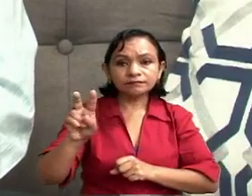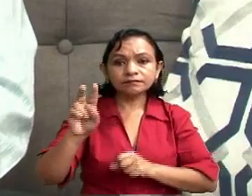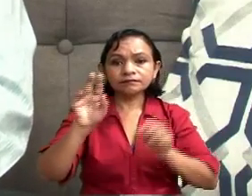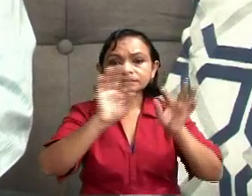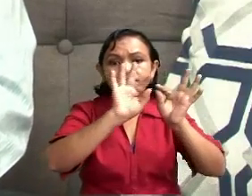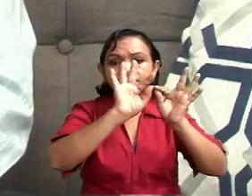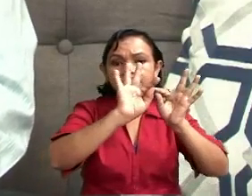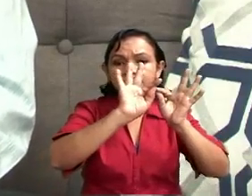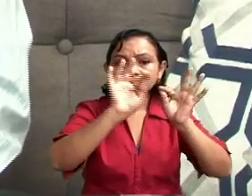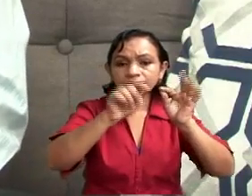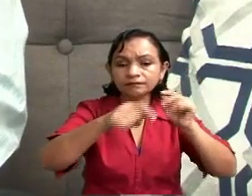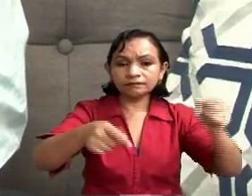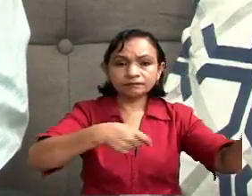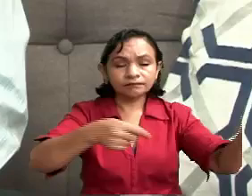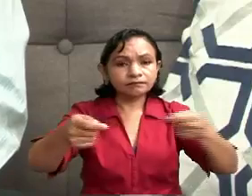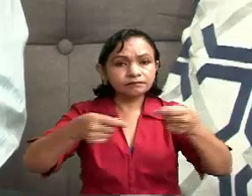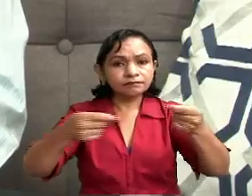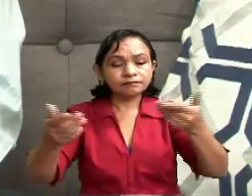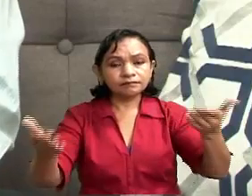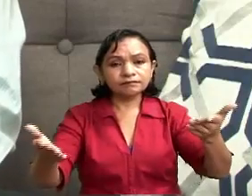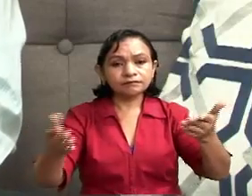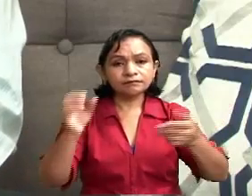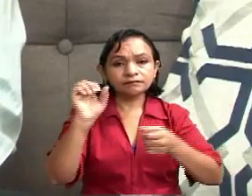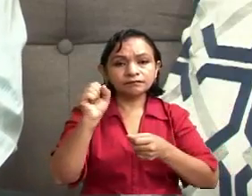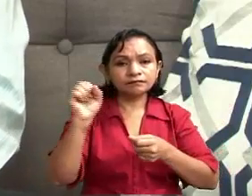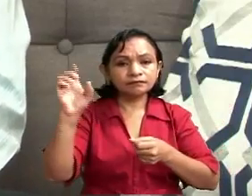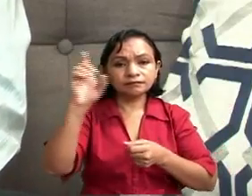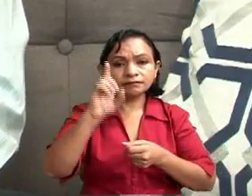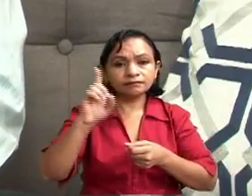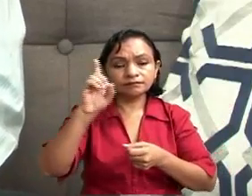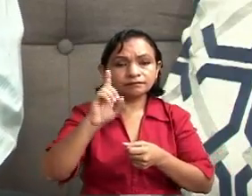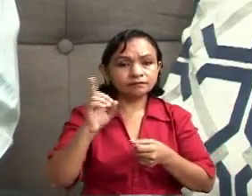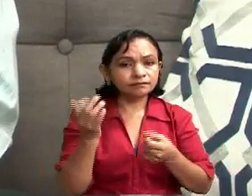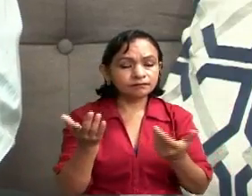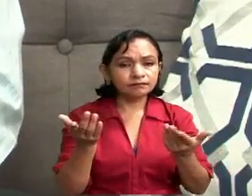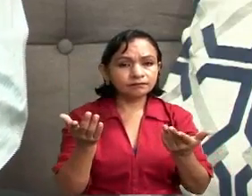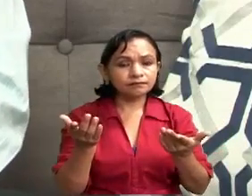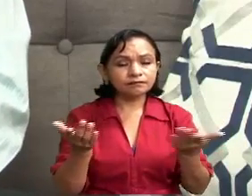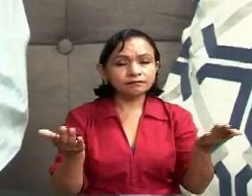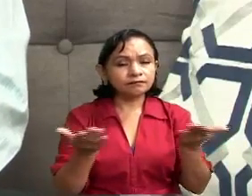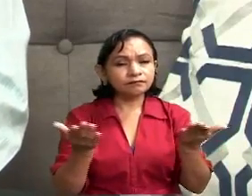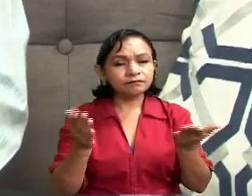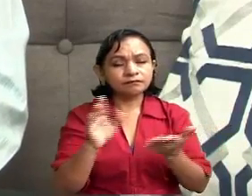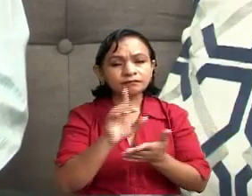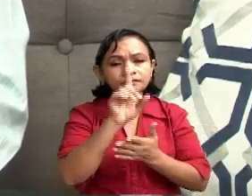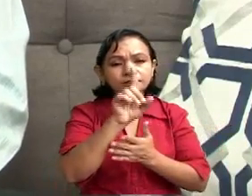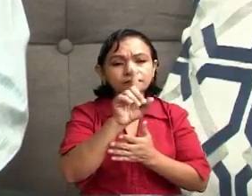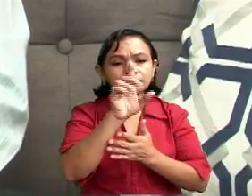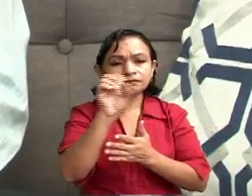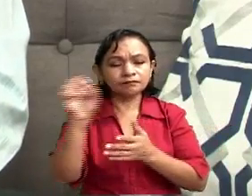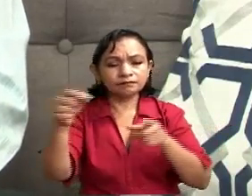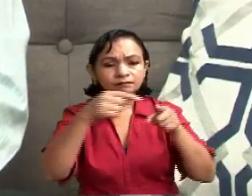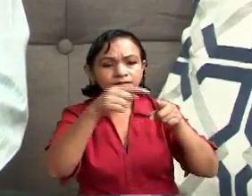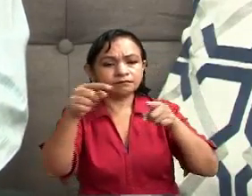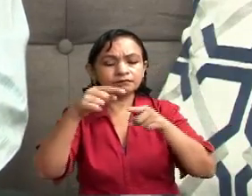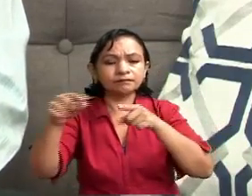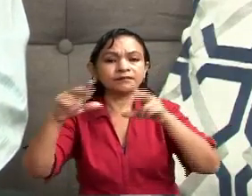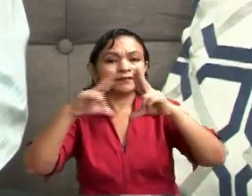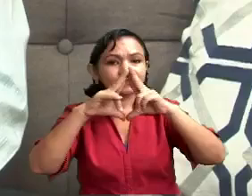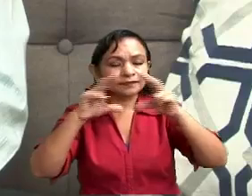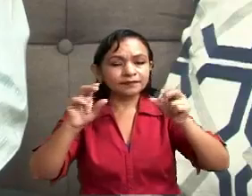ferias. Normalmente en el fin de semana hay ferias en no menos de 100 municipios en todo el